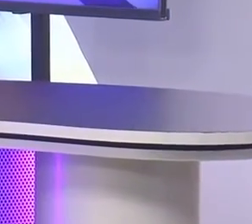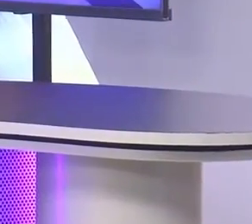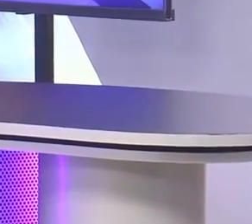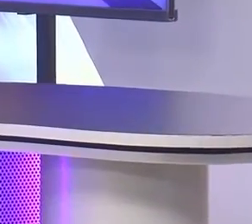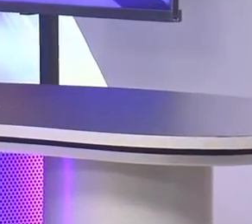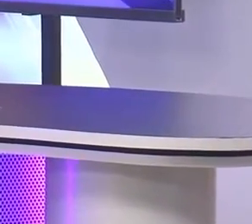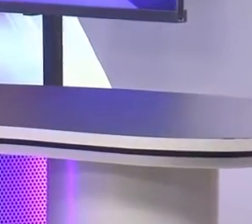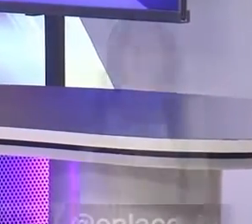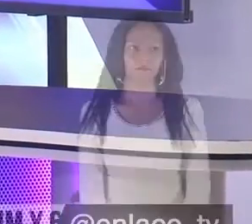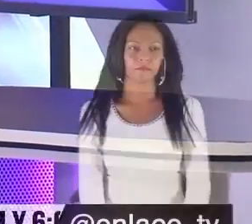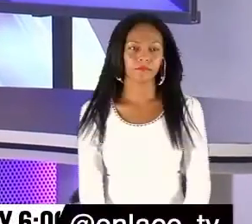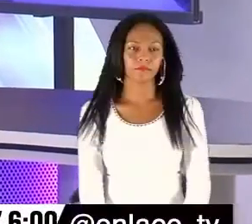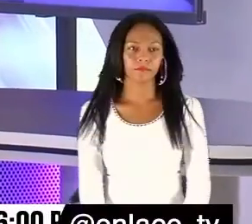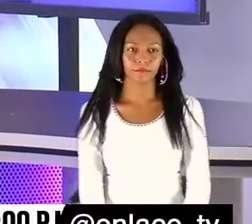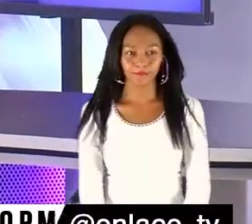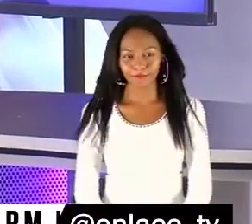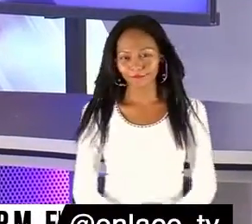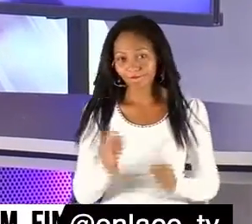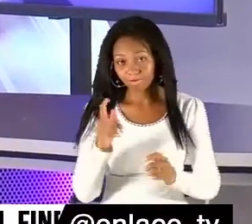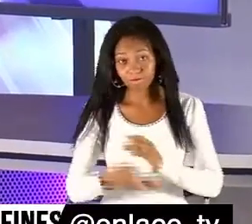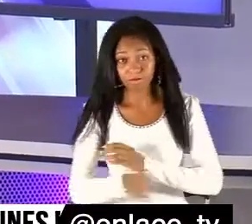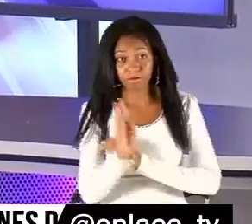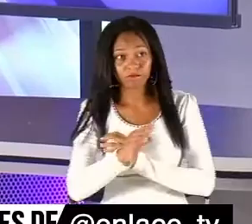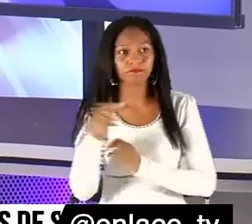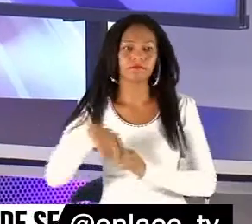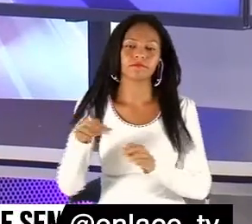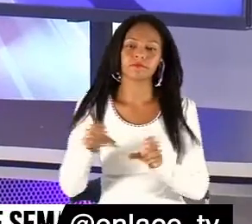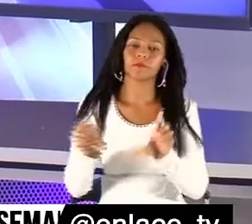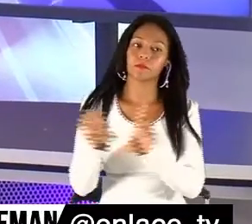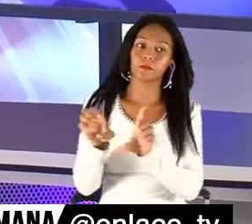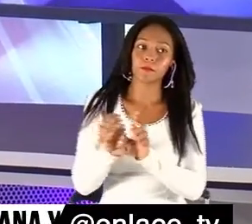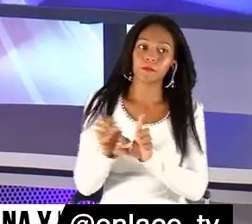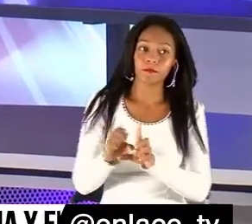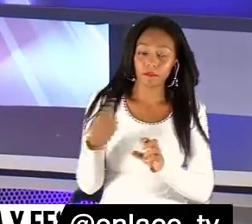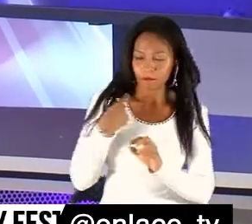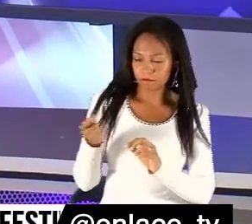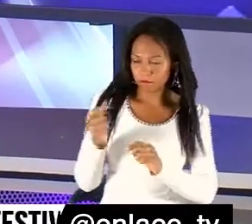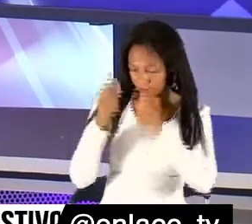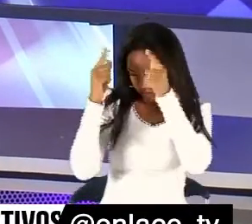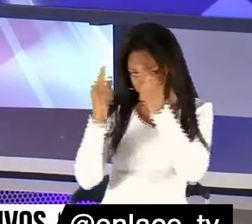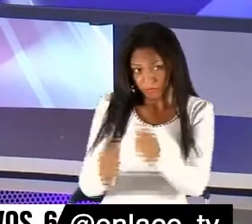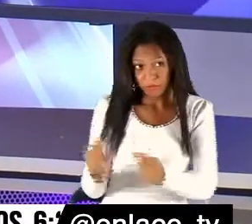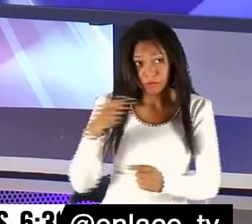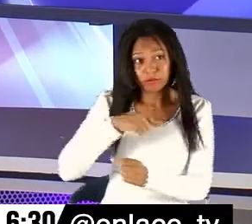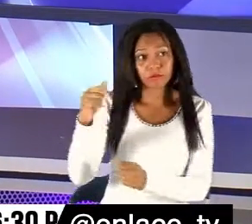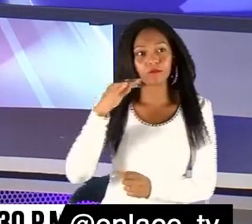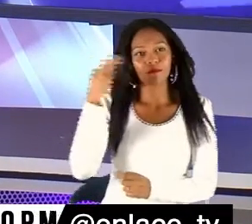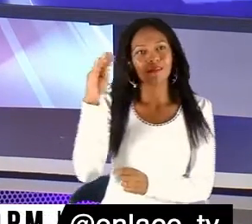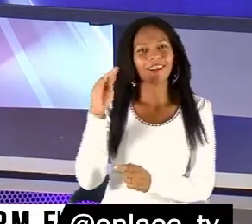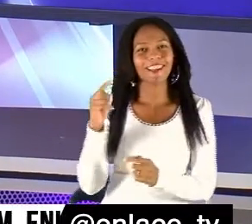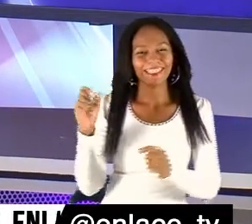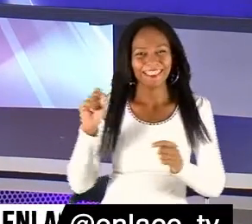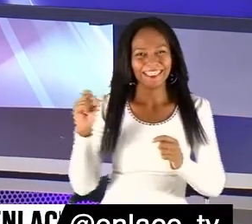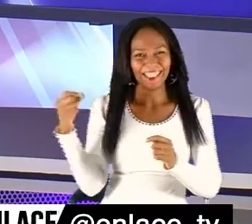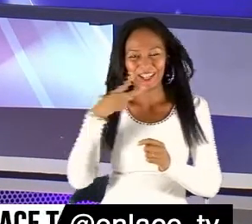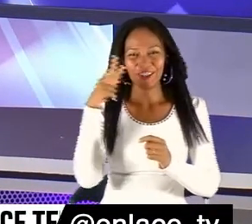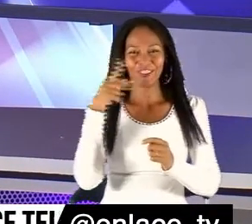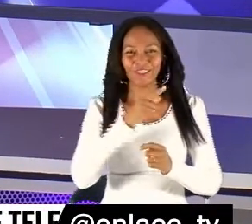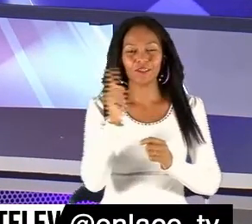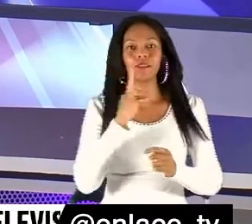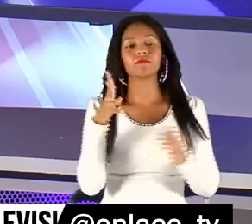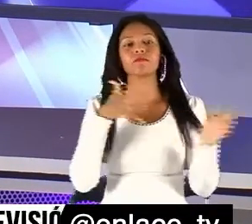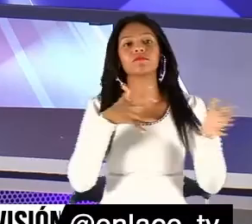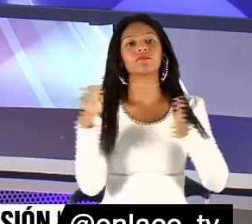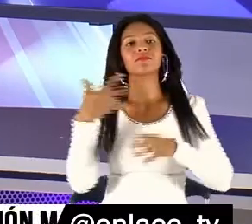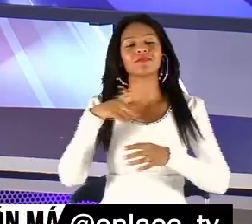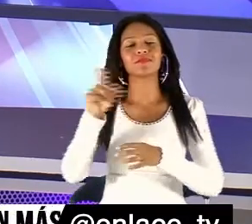Seguimos en el noticiero que usted quiere ver. Gracias por continuar con nosotros. Positivo es el balance que entregan organizadores del segundo foro de la defensa del agua y